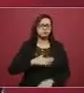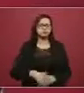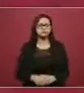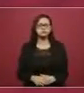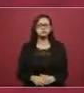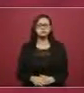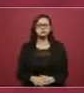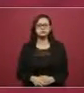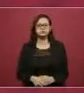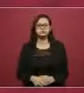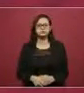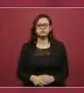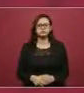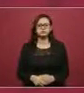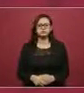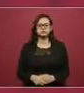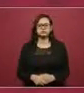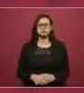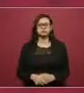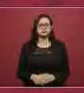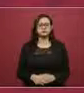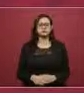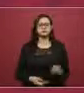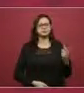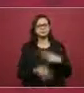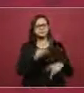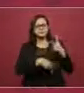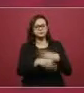Vamos con ella a suscribir